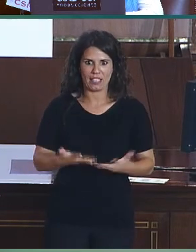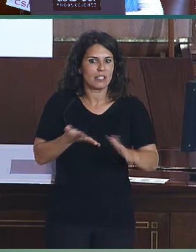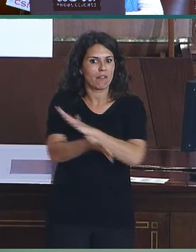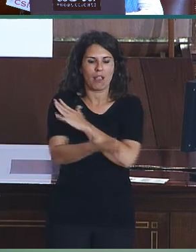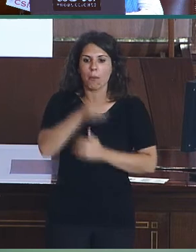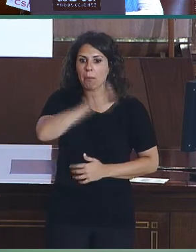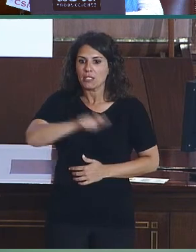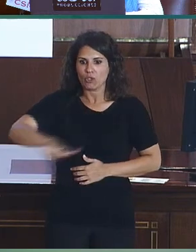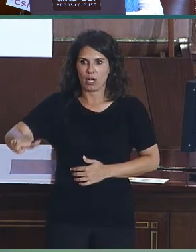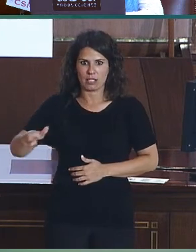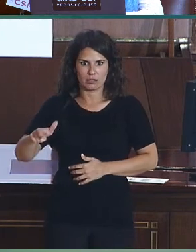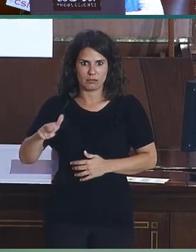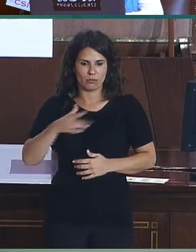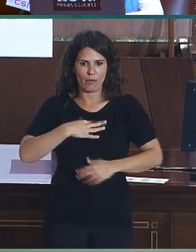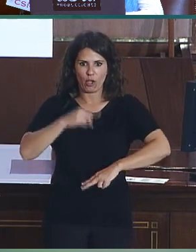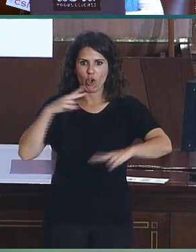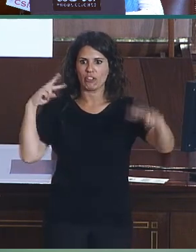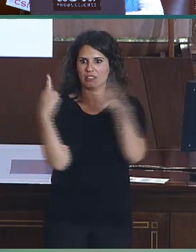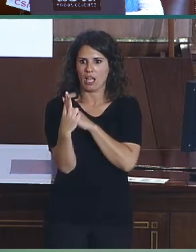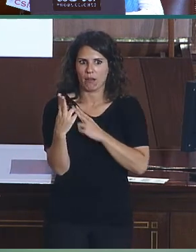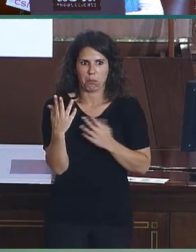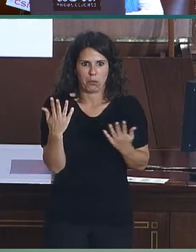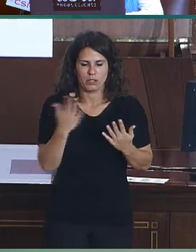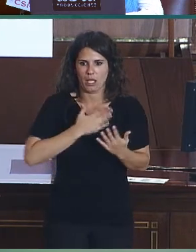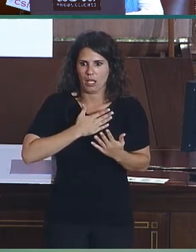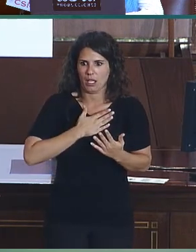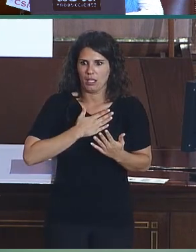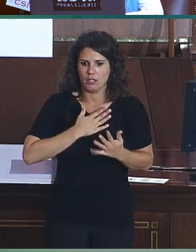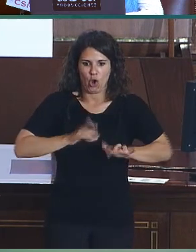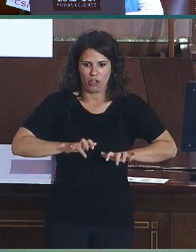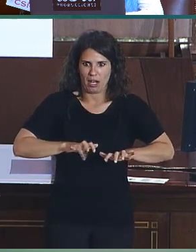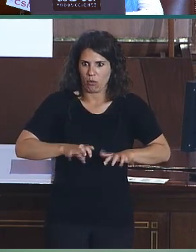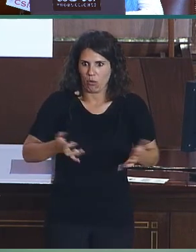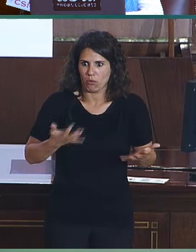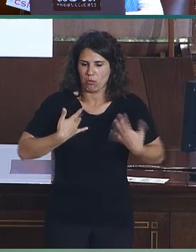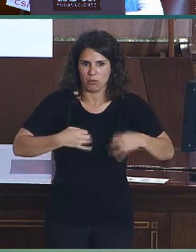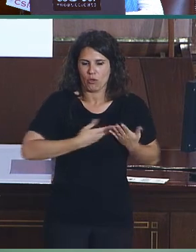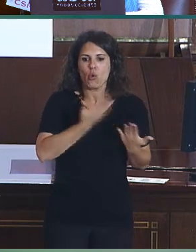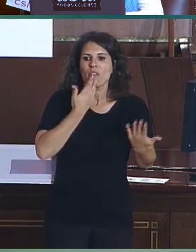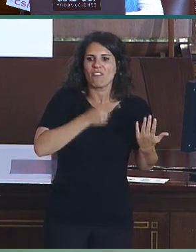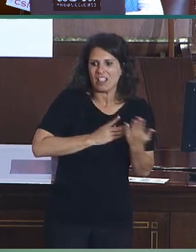persona encuestada contestaba pues, desde su ordenador de mesa.